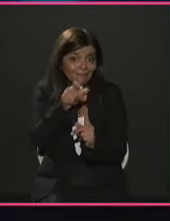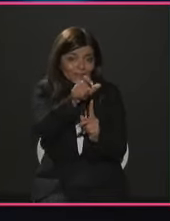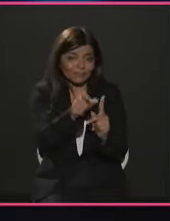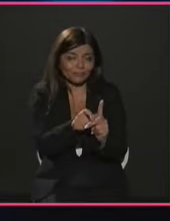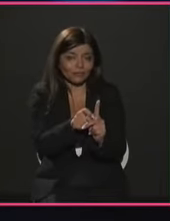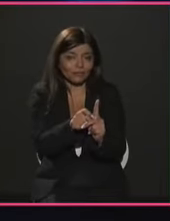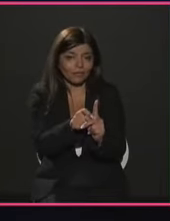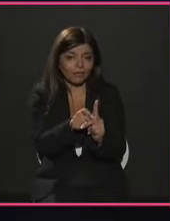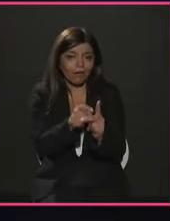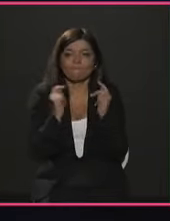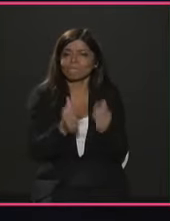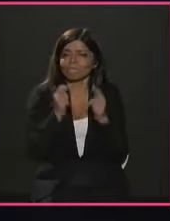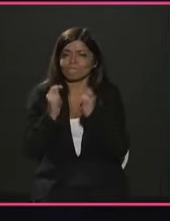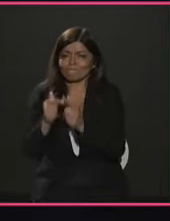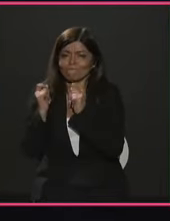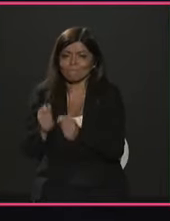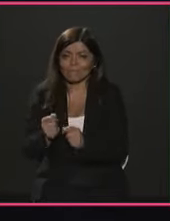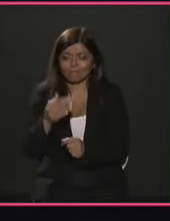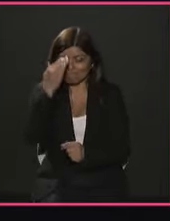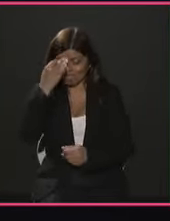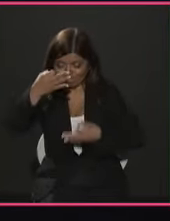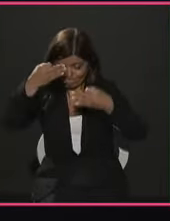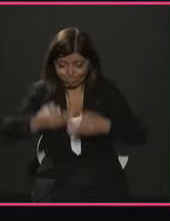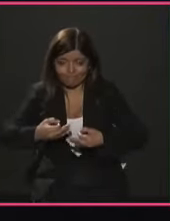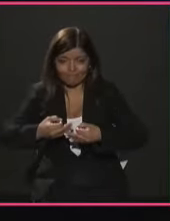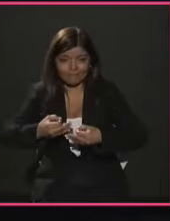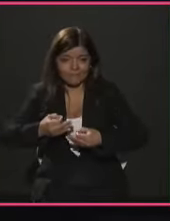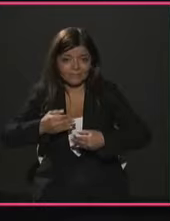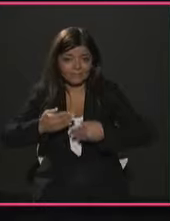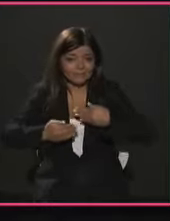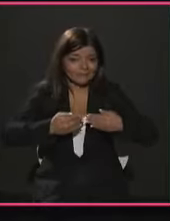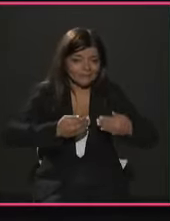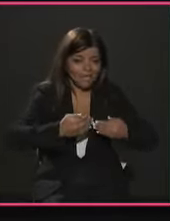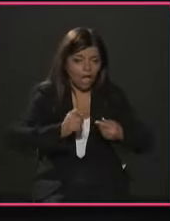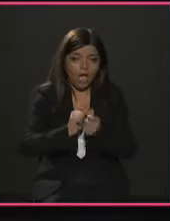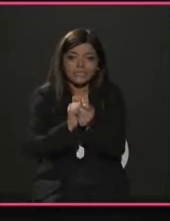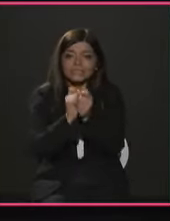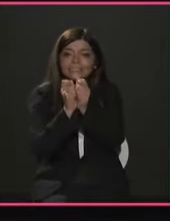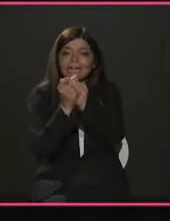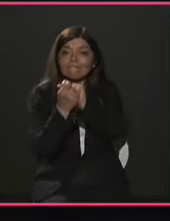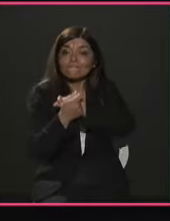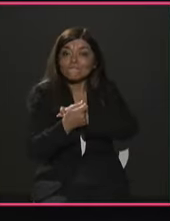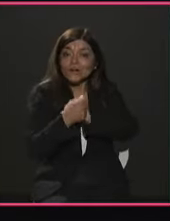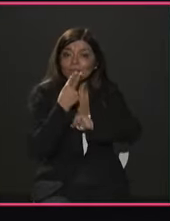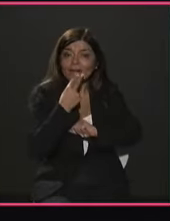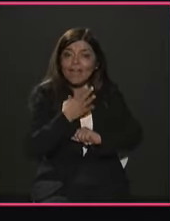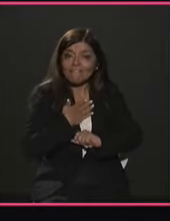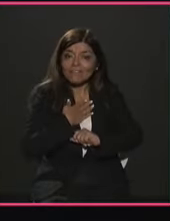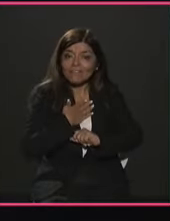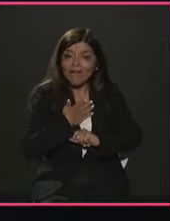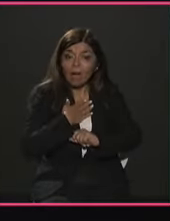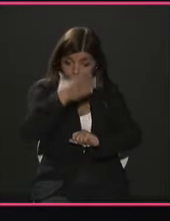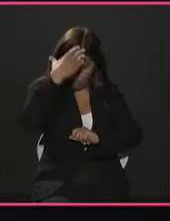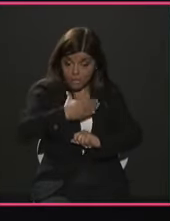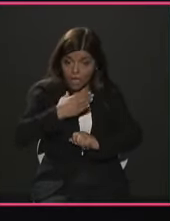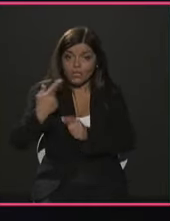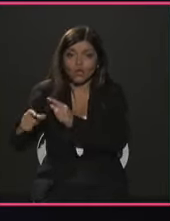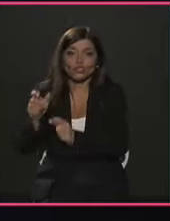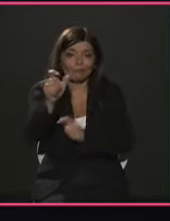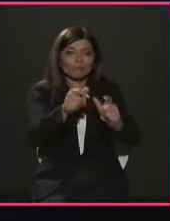despliegue su potencial sus talentos y tenga un efecto transformacional en su vida y en la vida de